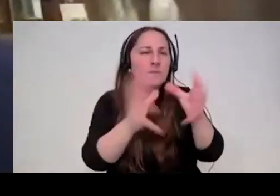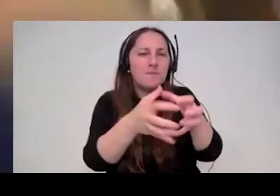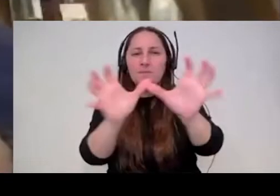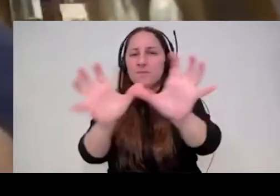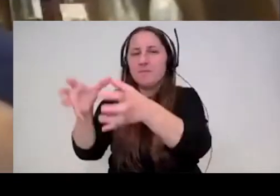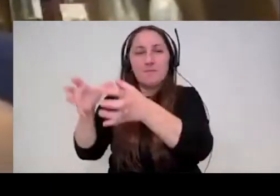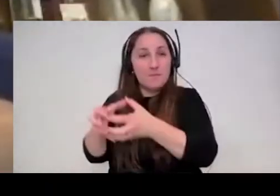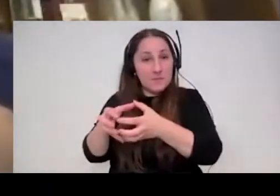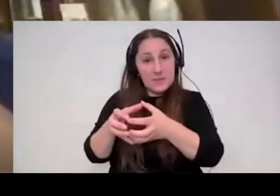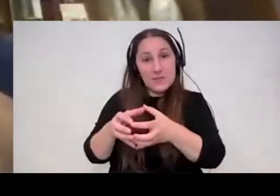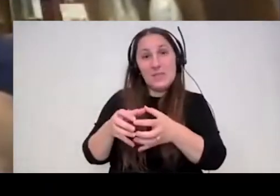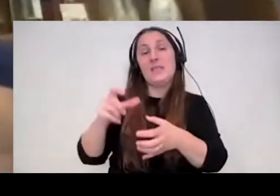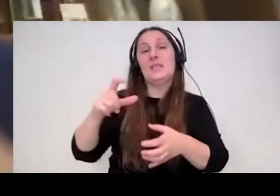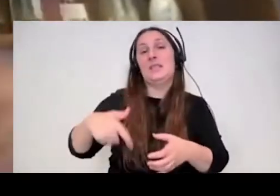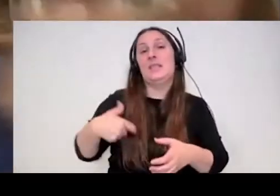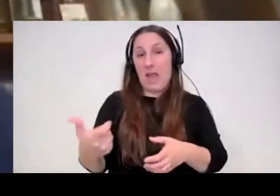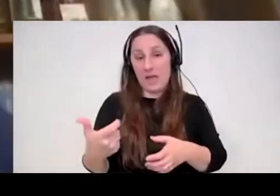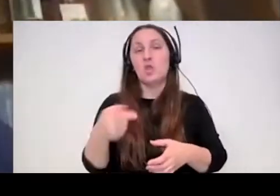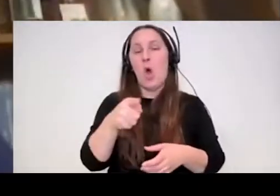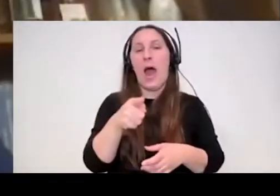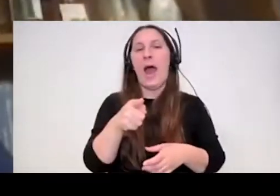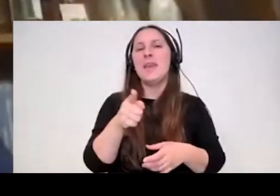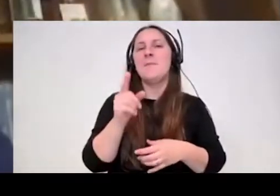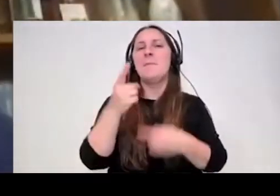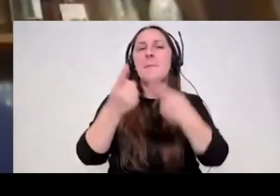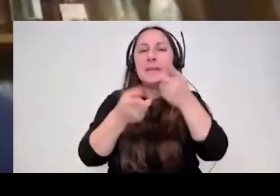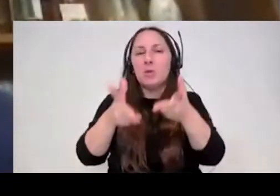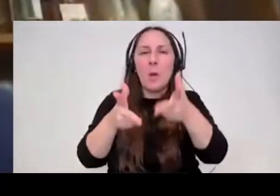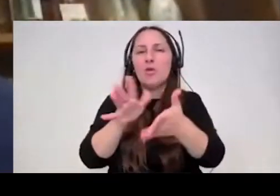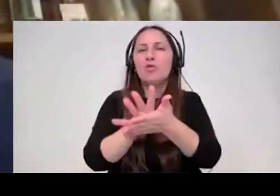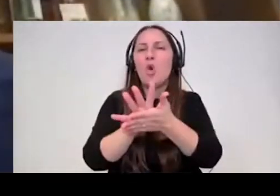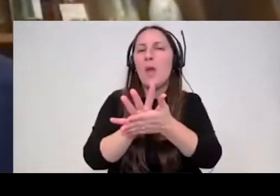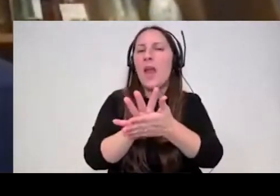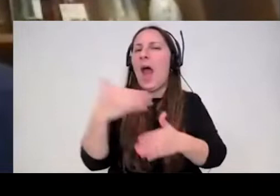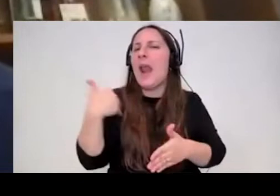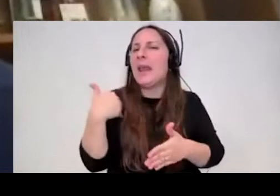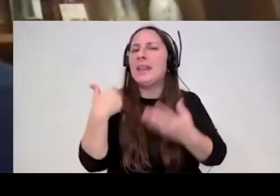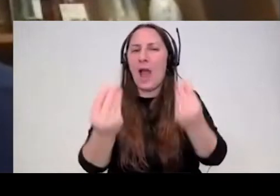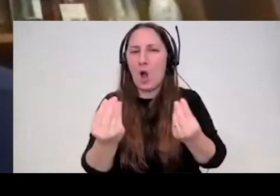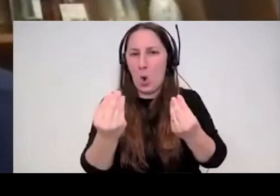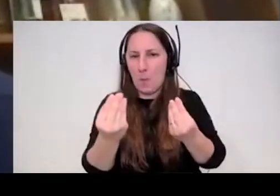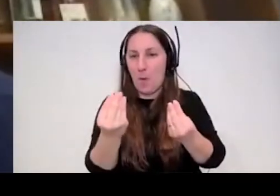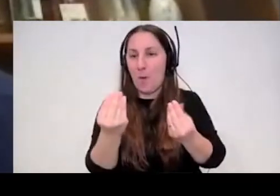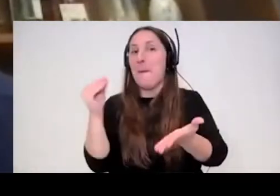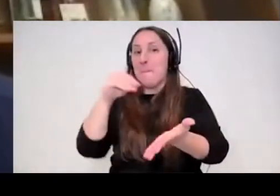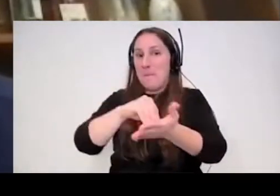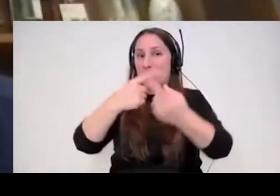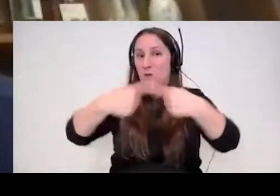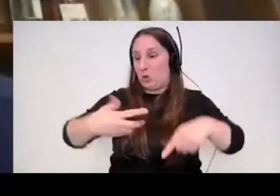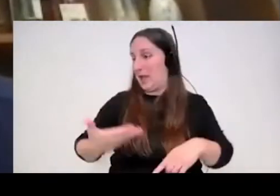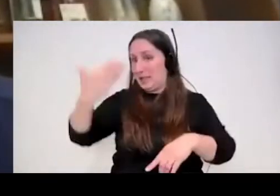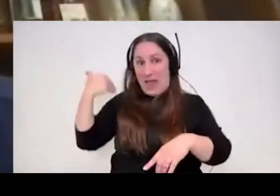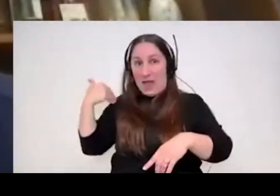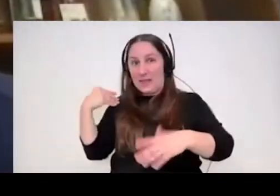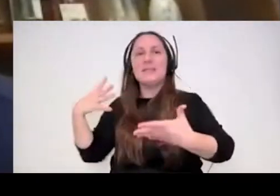estar bajando esto a nuestro país y complementando lo anterior, ¿no? Con las características de nuestro modelo